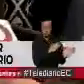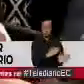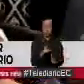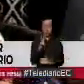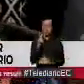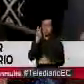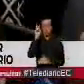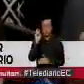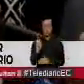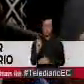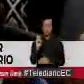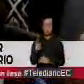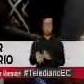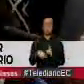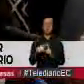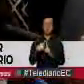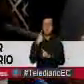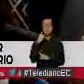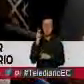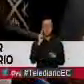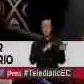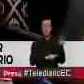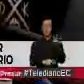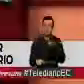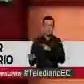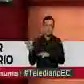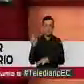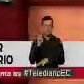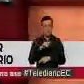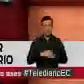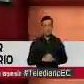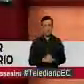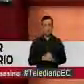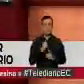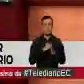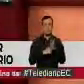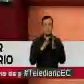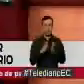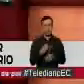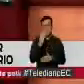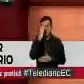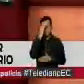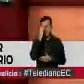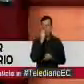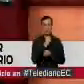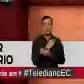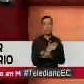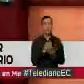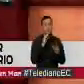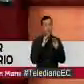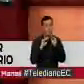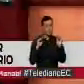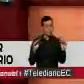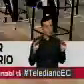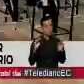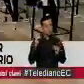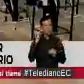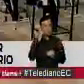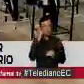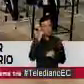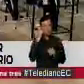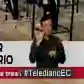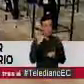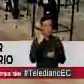universidad. Y el 20% dependerá de una evaluación diagnóstica. Sin embargo, la ministra de Educación, Montserrat Kramer, aseguró que no